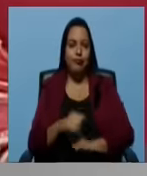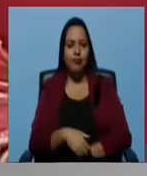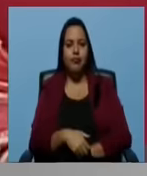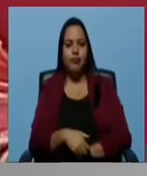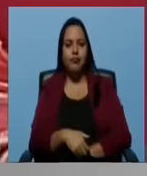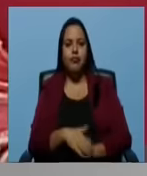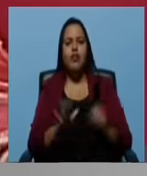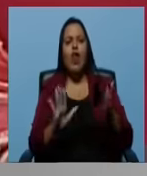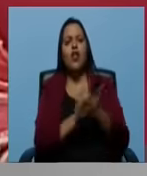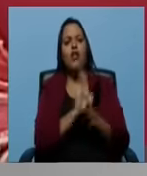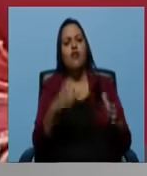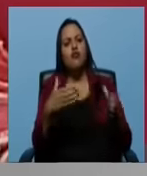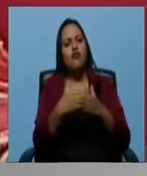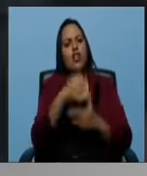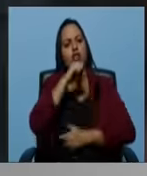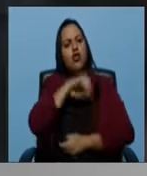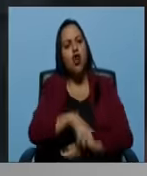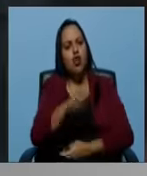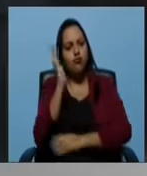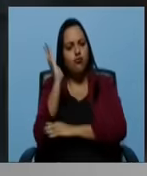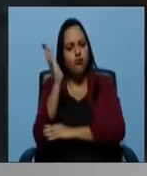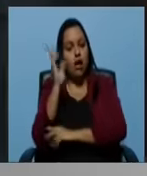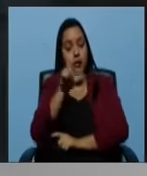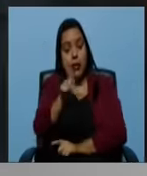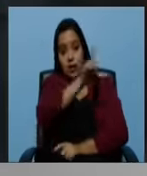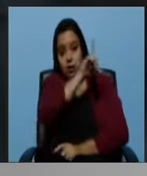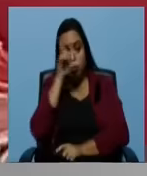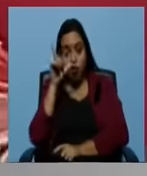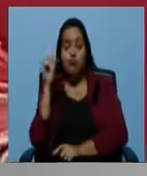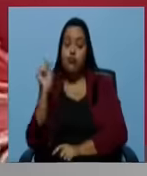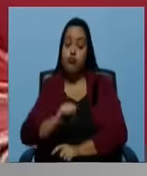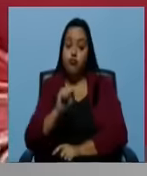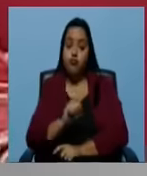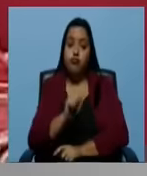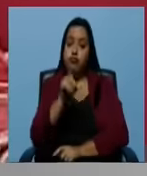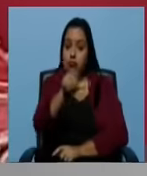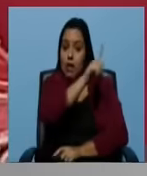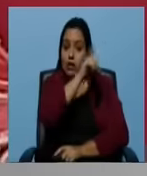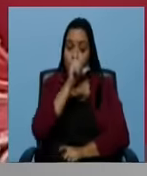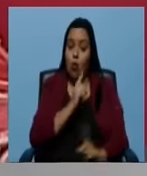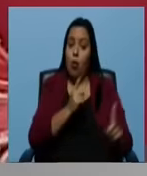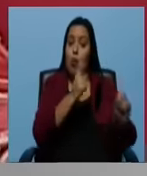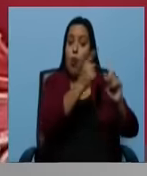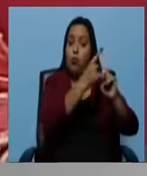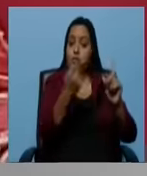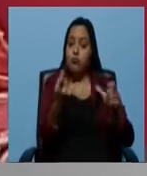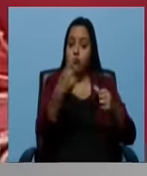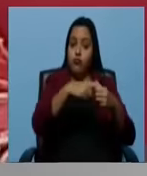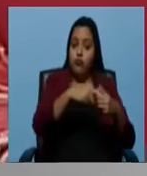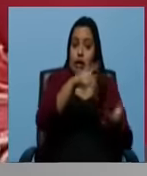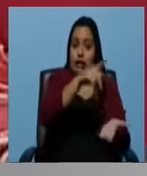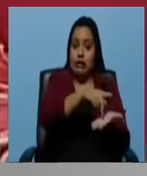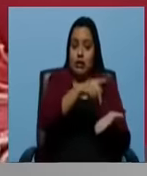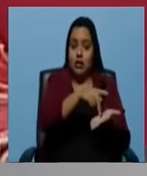al Congreso del Bloque Histórico, sí, el Partido Socialista Unido de Venezuela es una de las fuerzas que está allí.